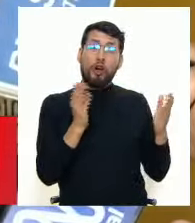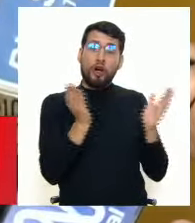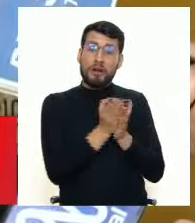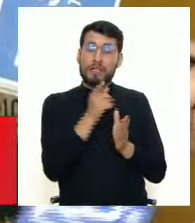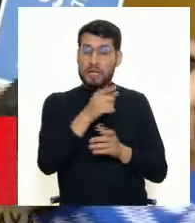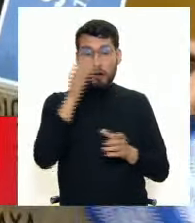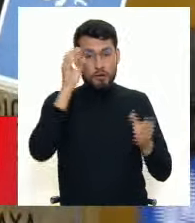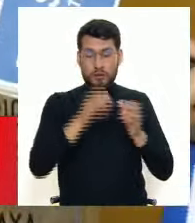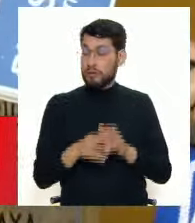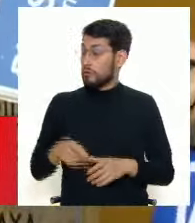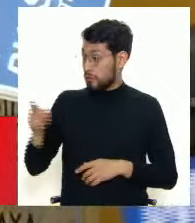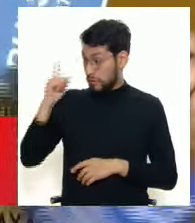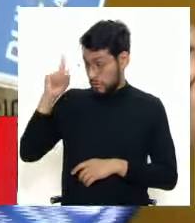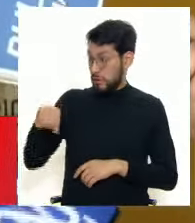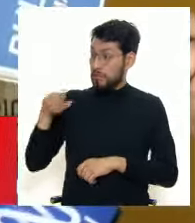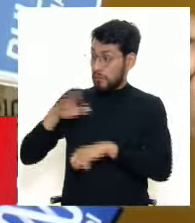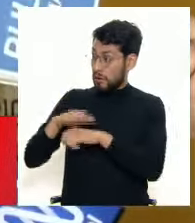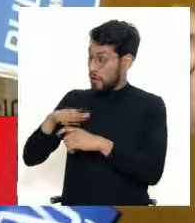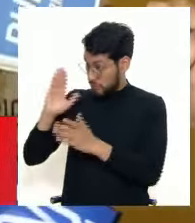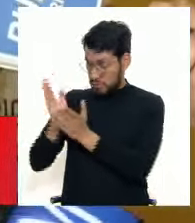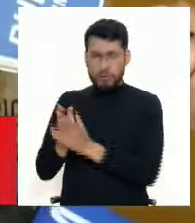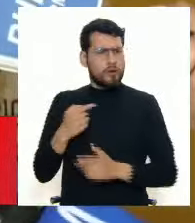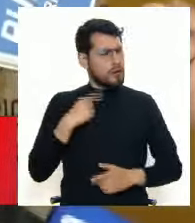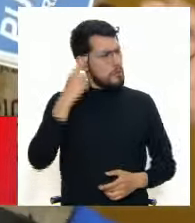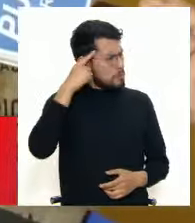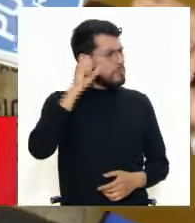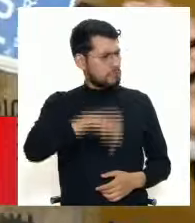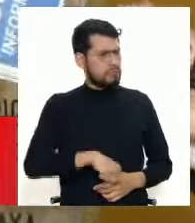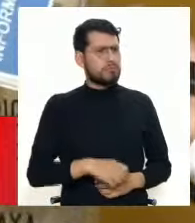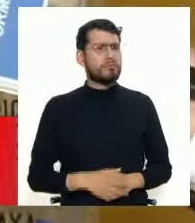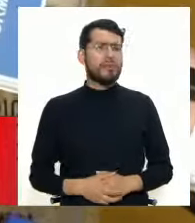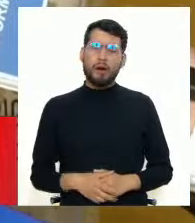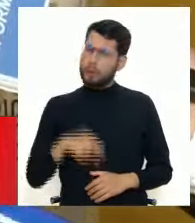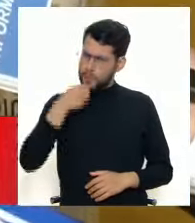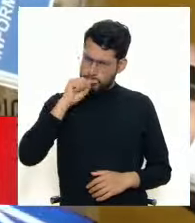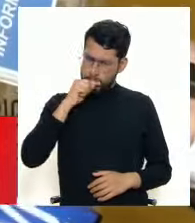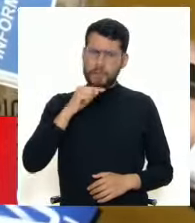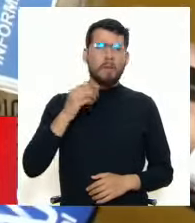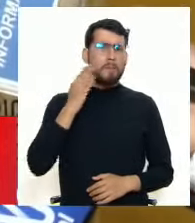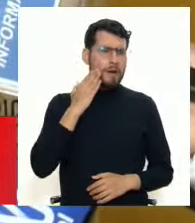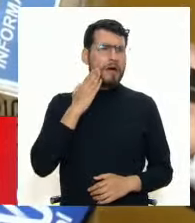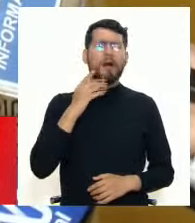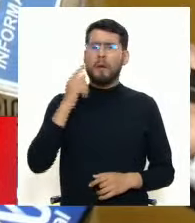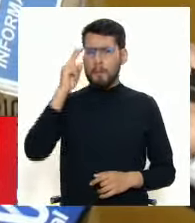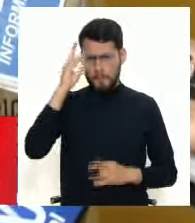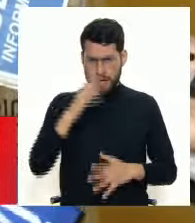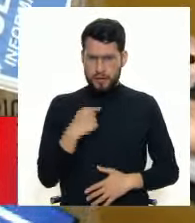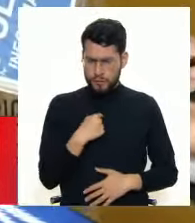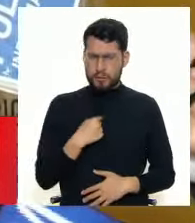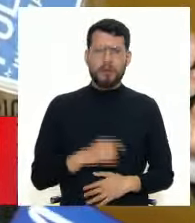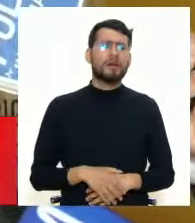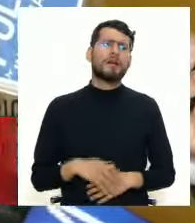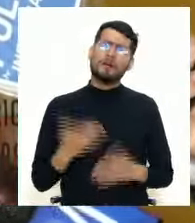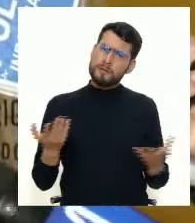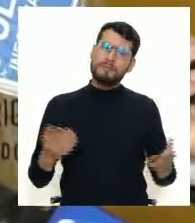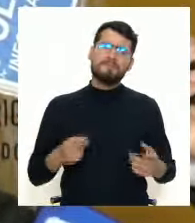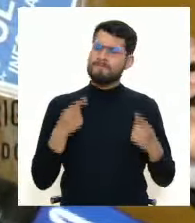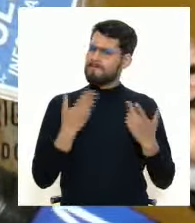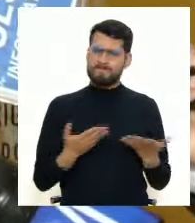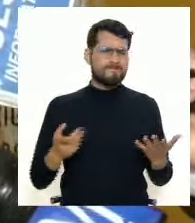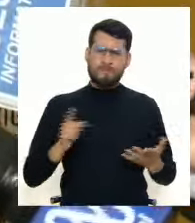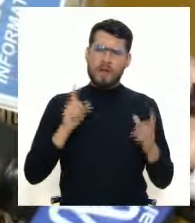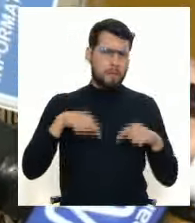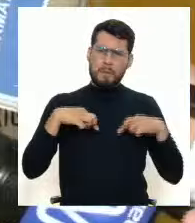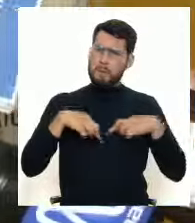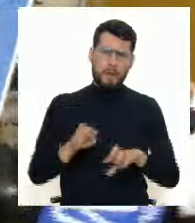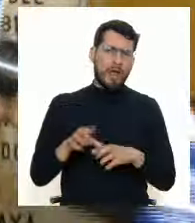esta situación debería ser sancionado? Yo creo que sí. Como mujer, como madre, como maestra, la digo de que esas cosas no podemos